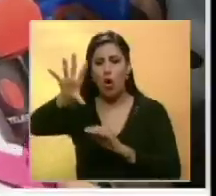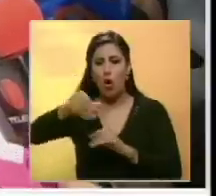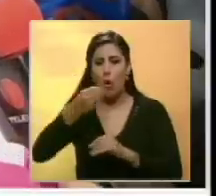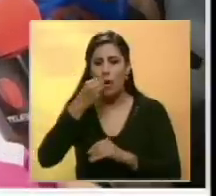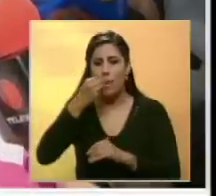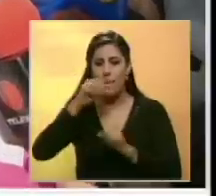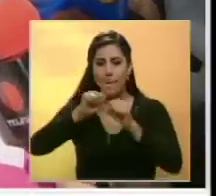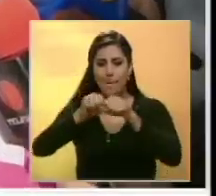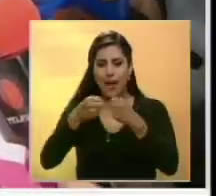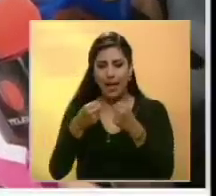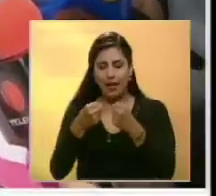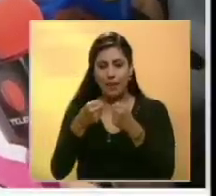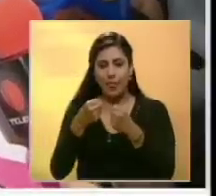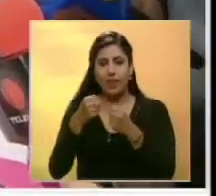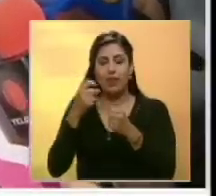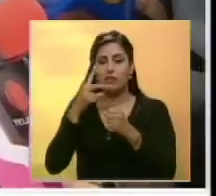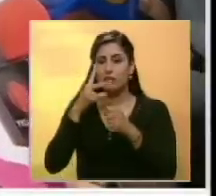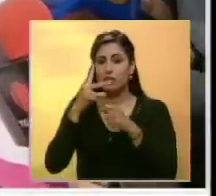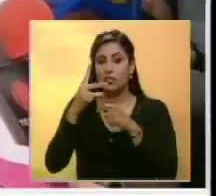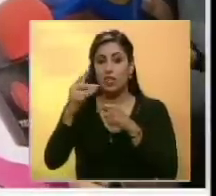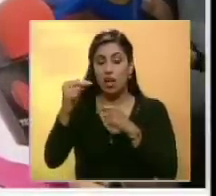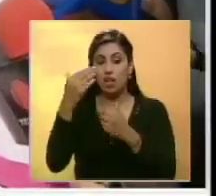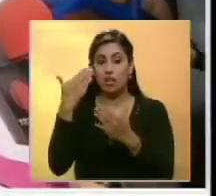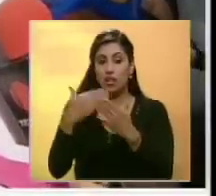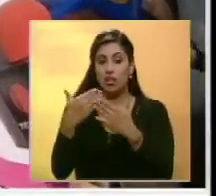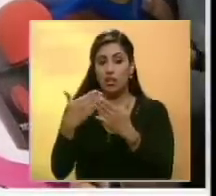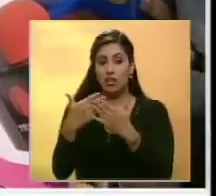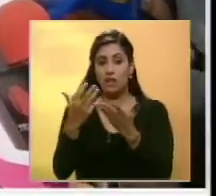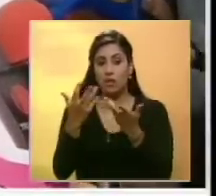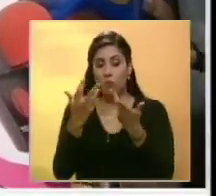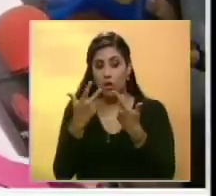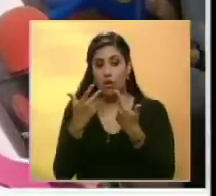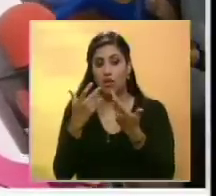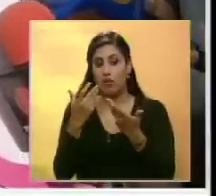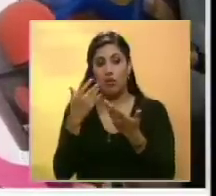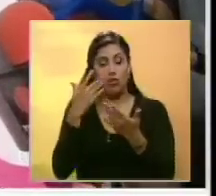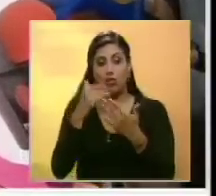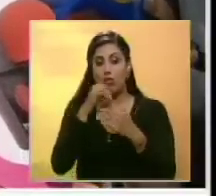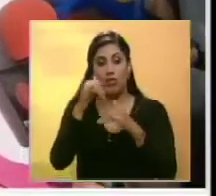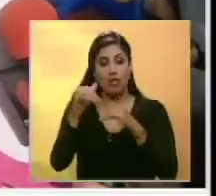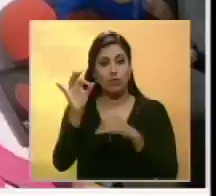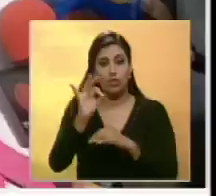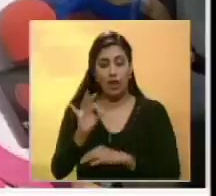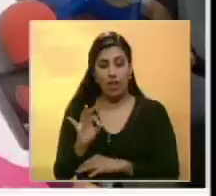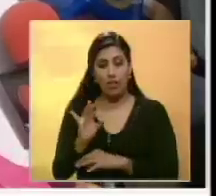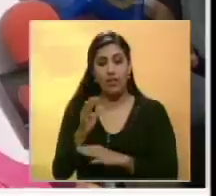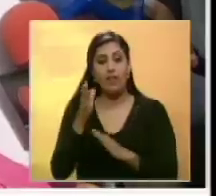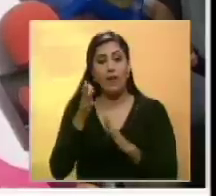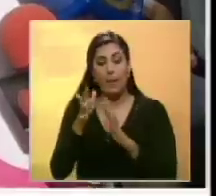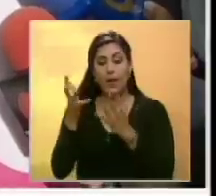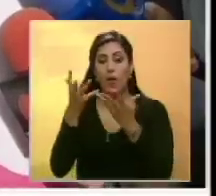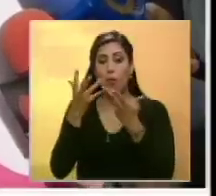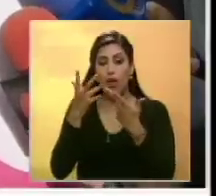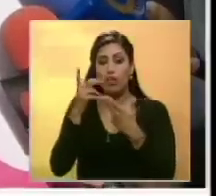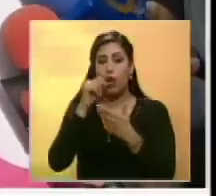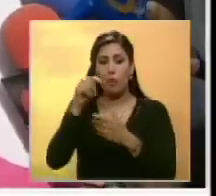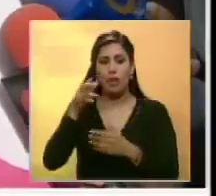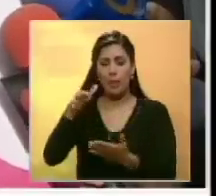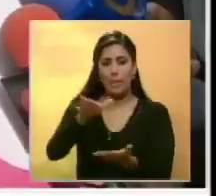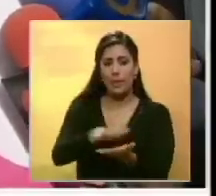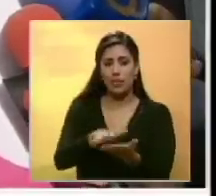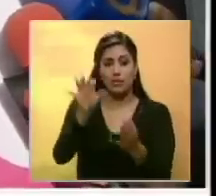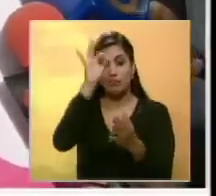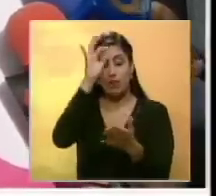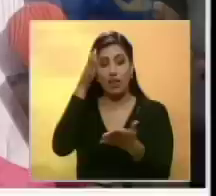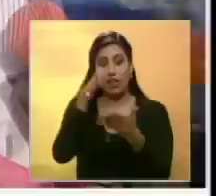cuando salió, que fue el único testigo que me sirvió para la denuncia, porque yo no denuncié al momento, me dijo que ya él estaba en el piso y no